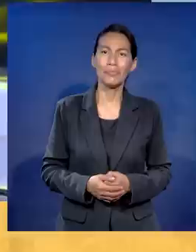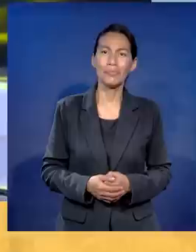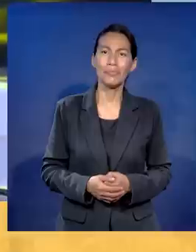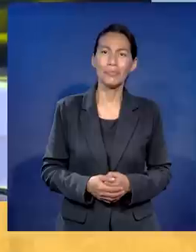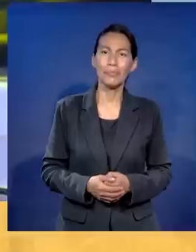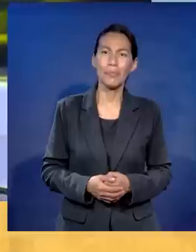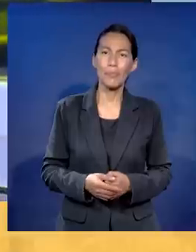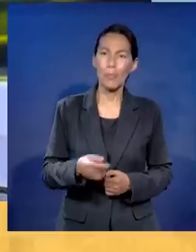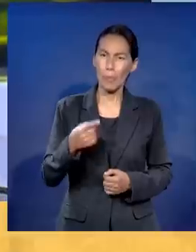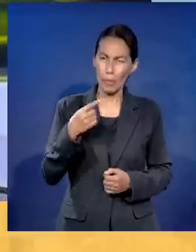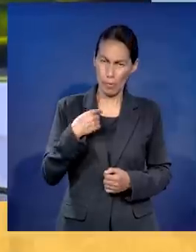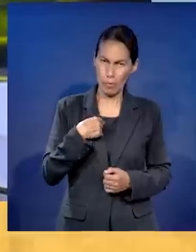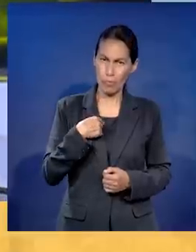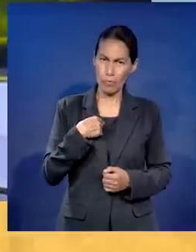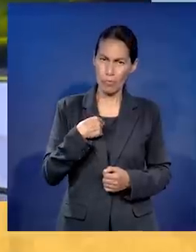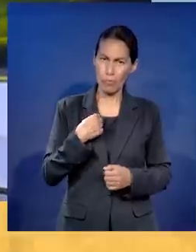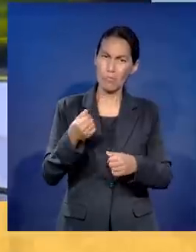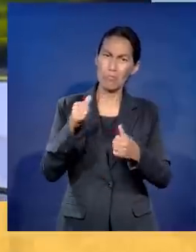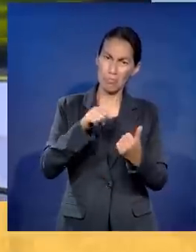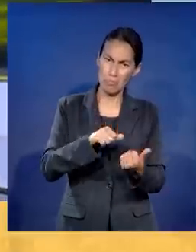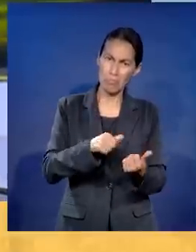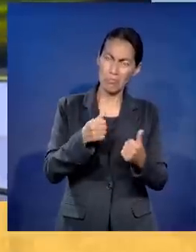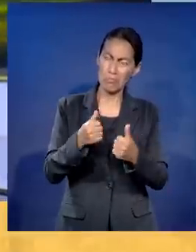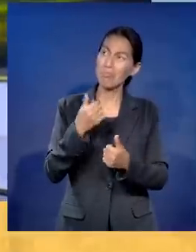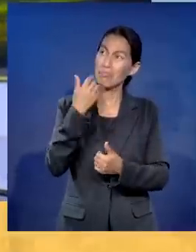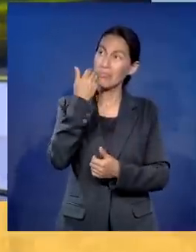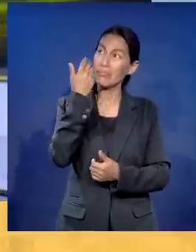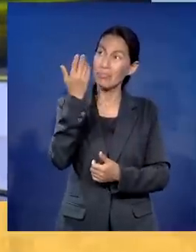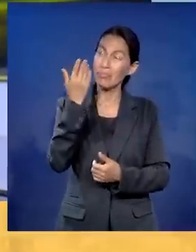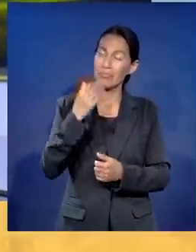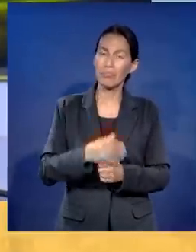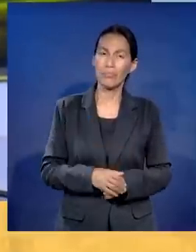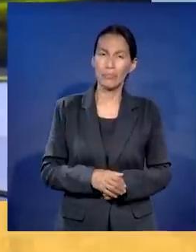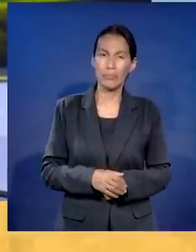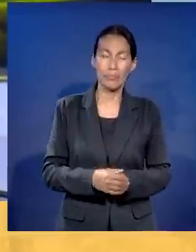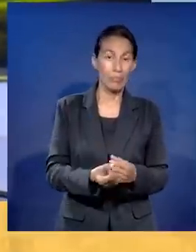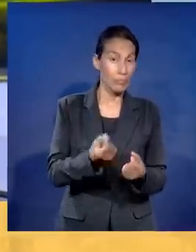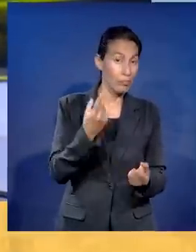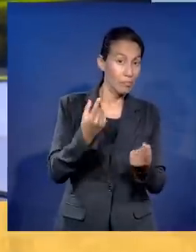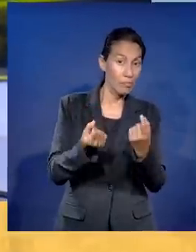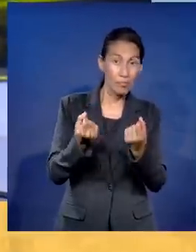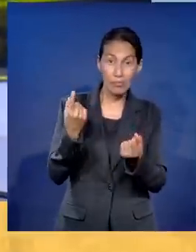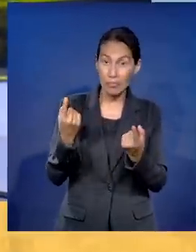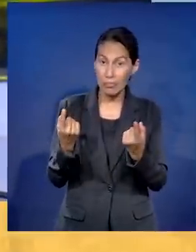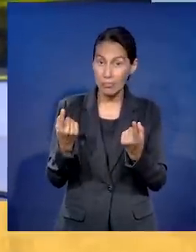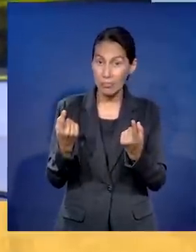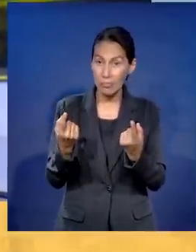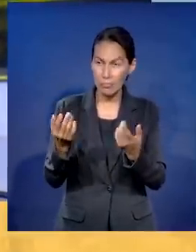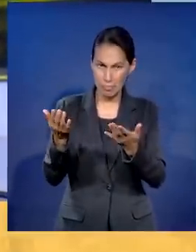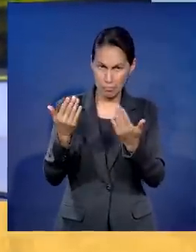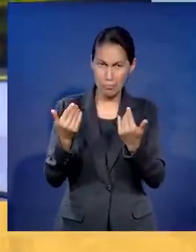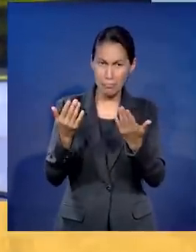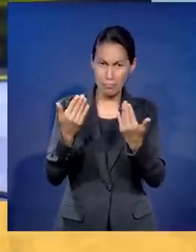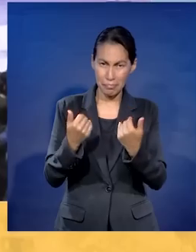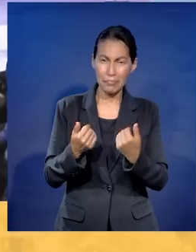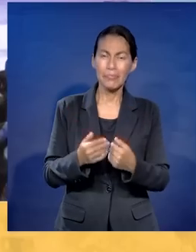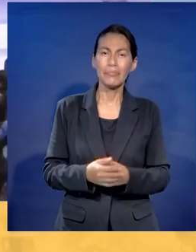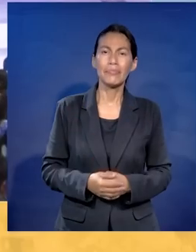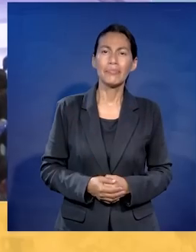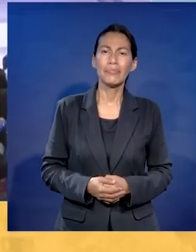Ven aquí yo quiero ser bautizado señor hay